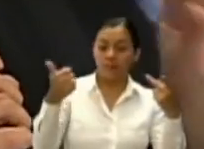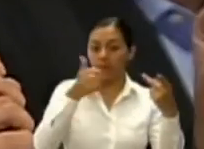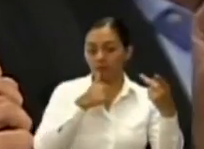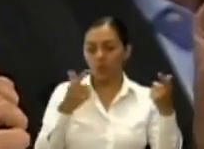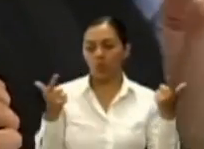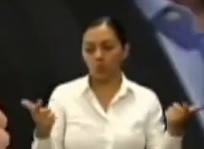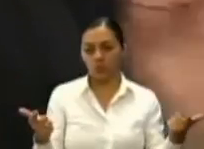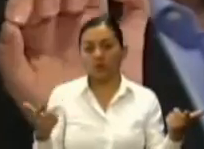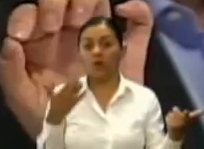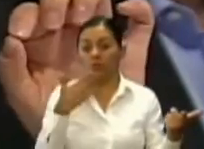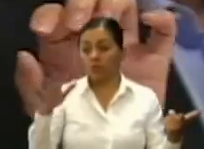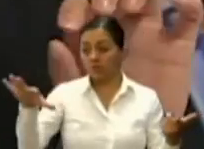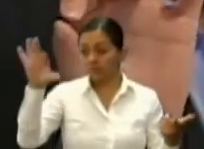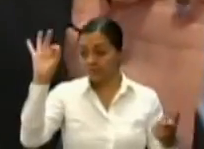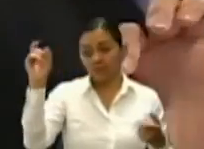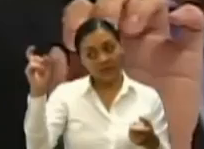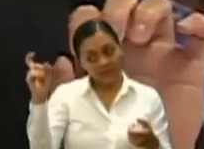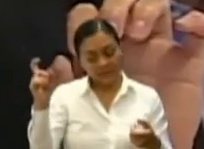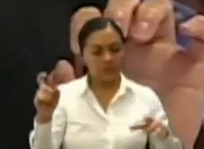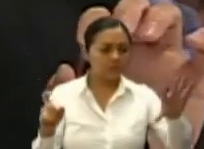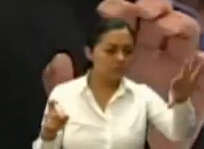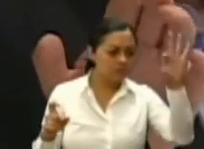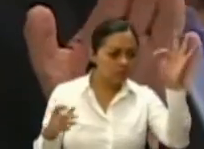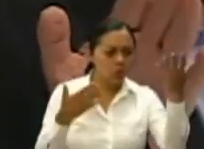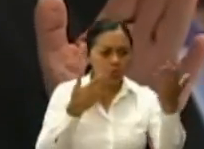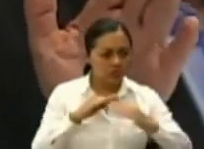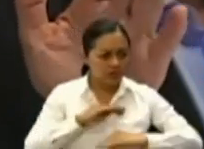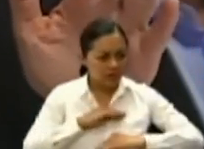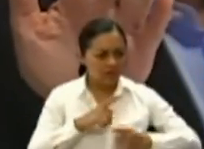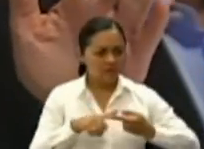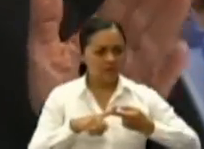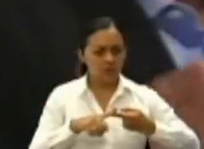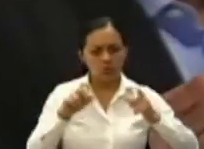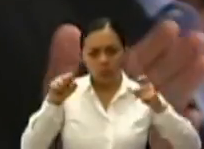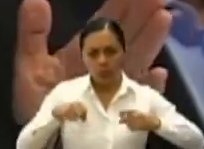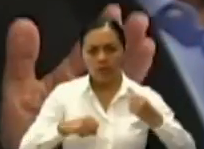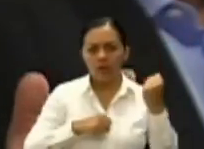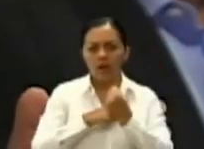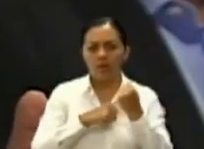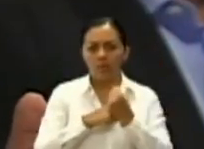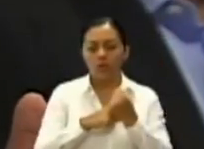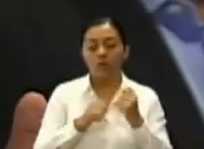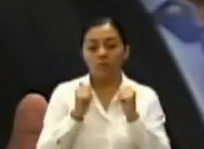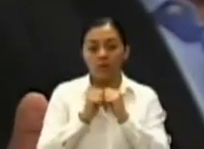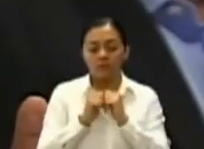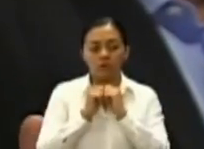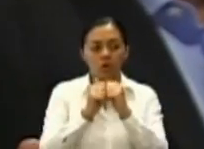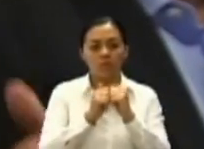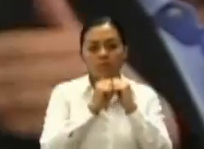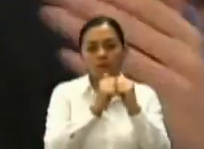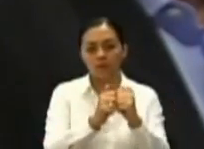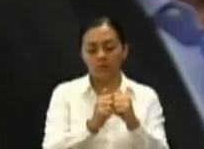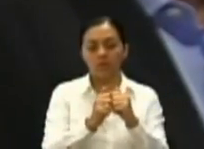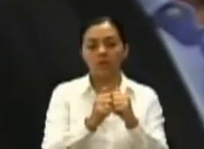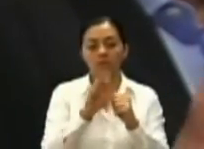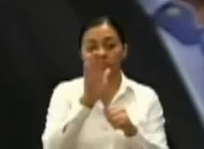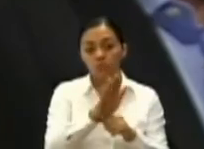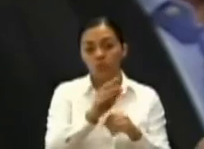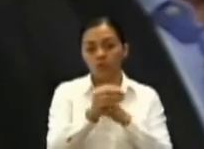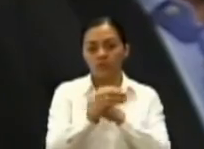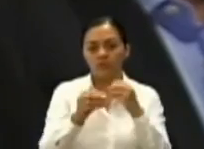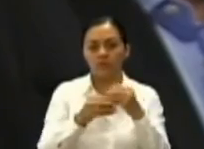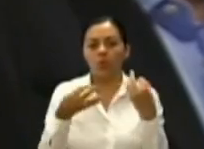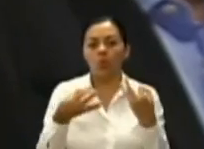identificar necesidades que se puedan dar y apoyar acompañar a las unidades al cumplimiento de esos